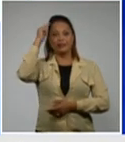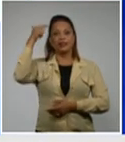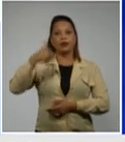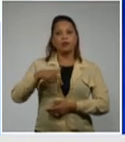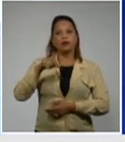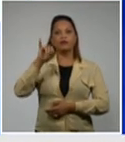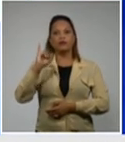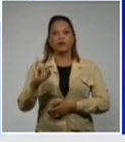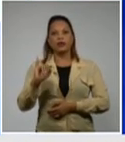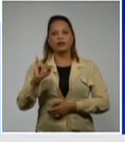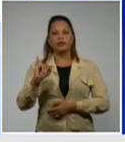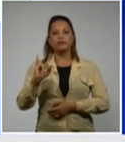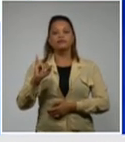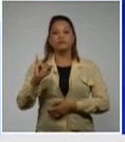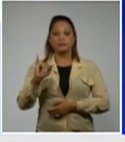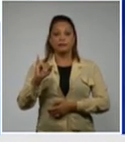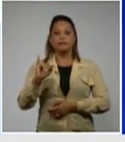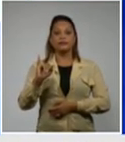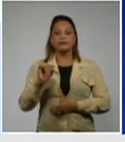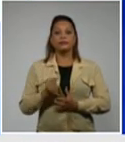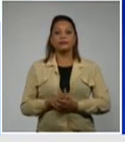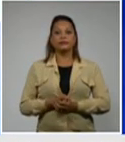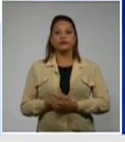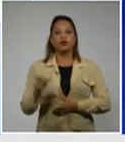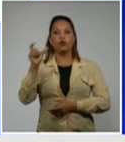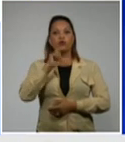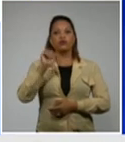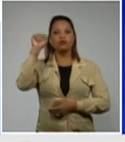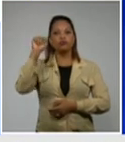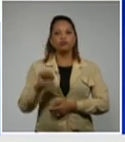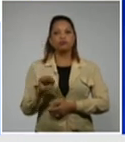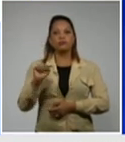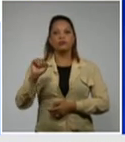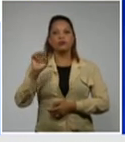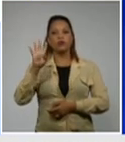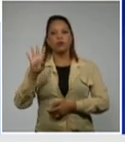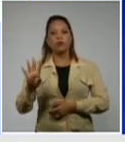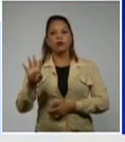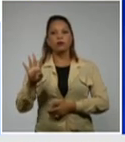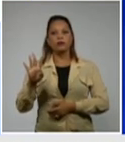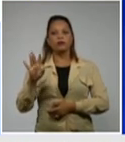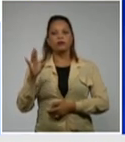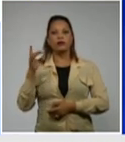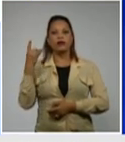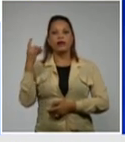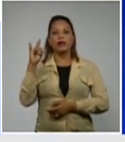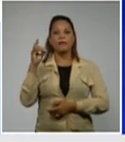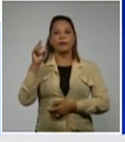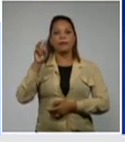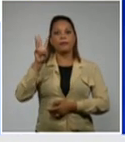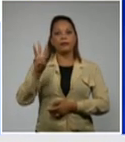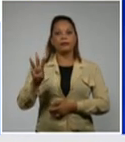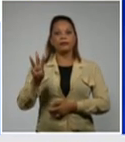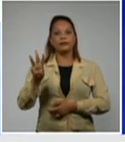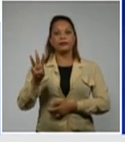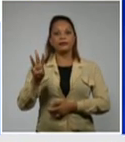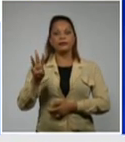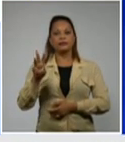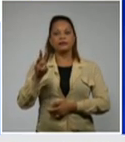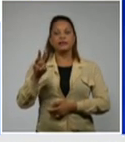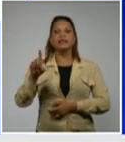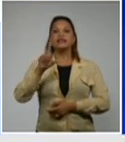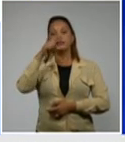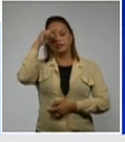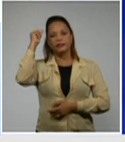6, San Juan y Martínez con 6, Consolación del Sur con 4, y La Palma y con 3 y San